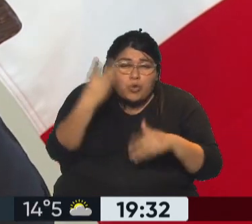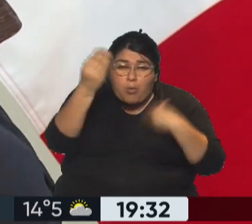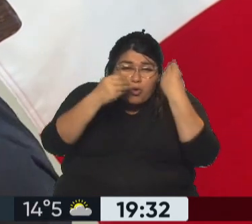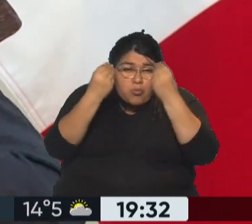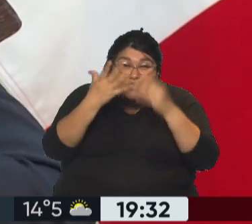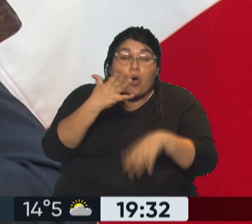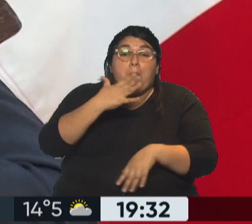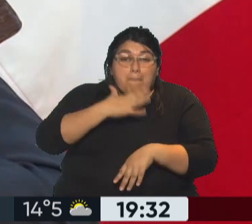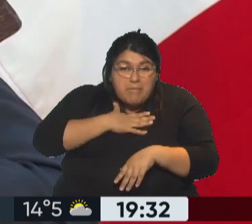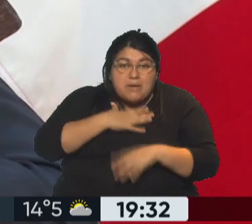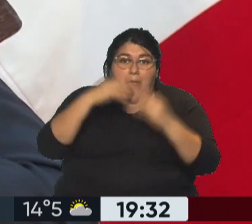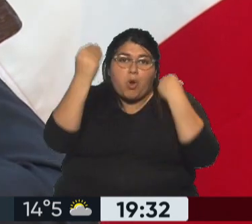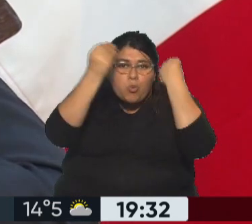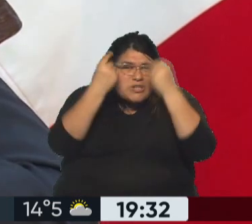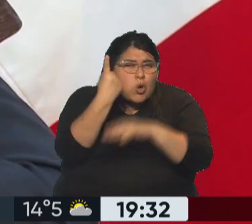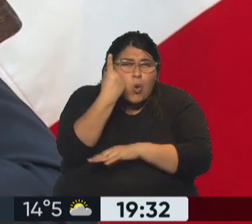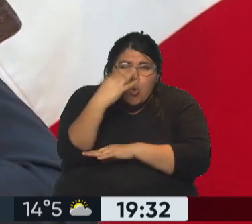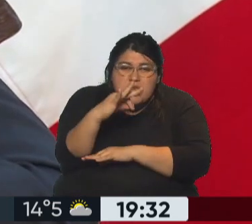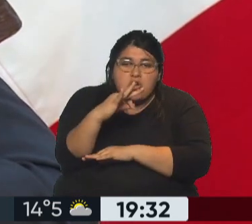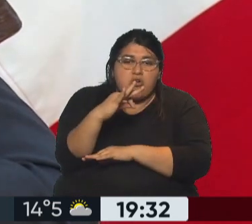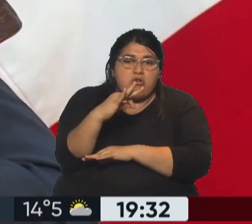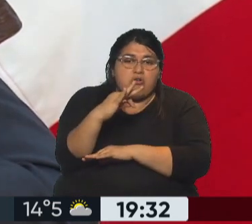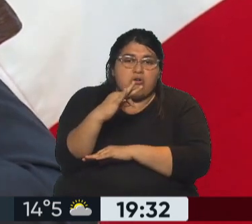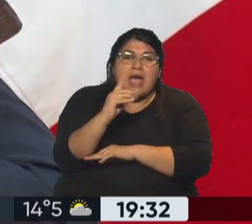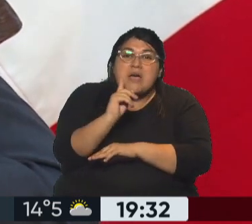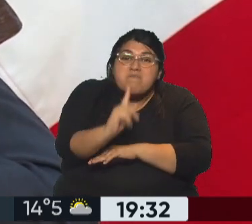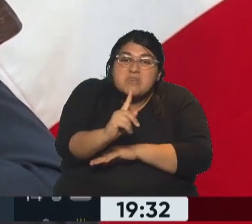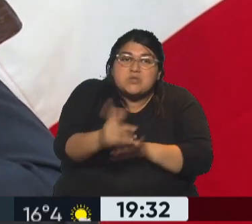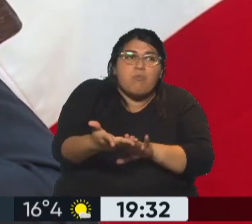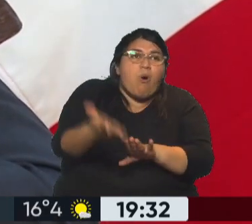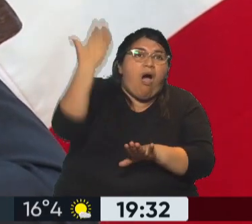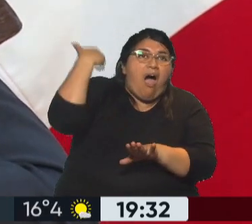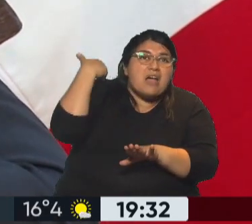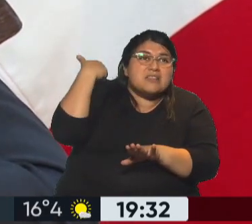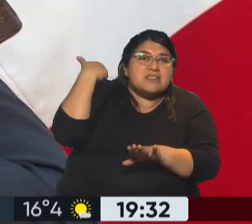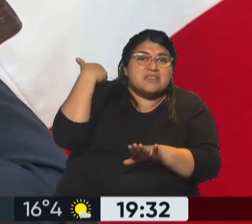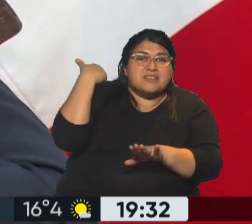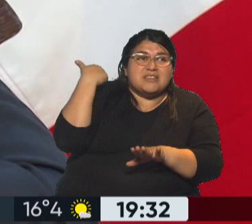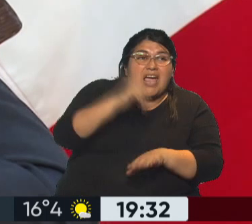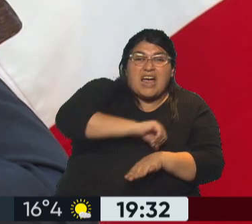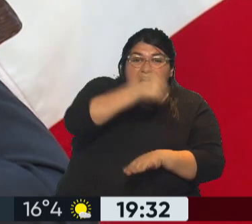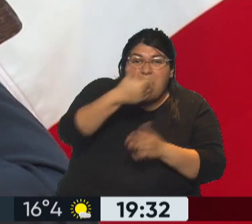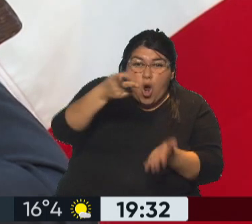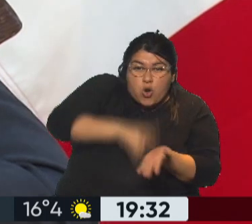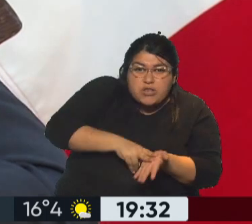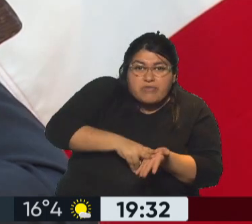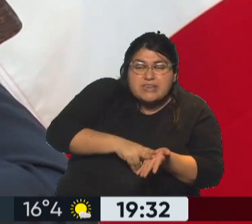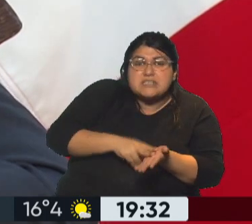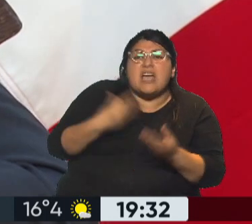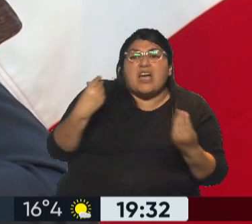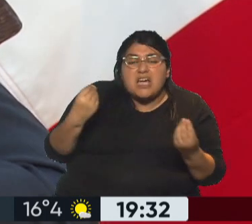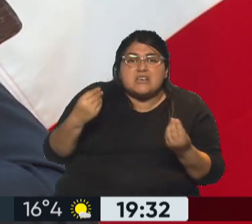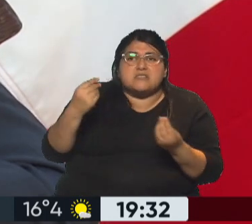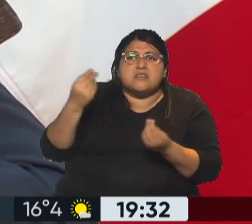mi preocupación es que no vuelvan a ganar los mismos que pusieron a la Argentina de rodillas frente al mundo y